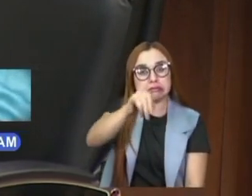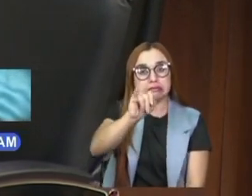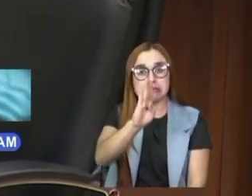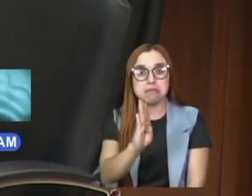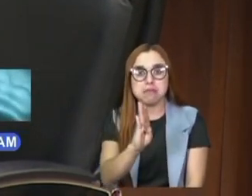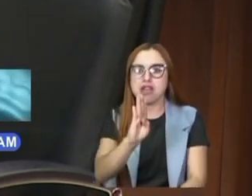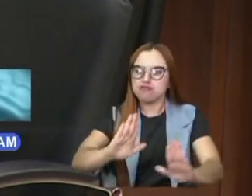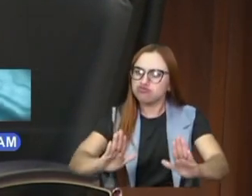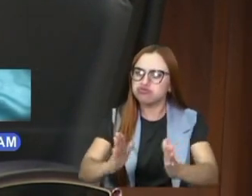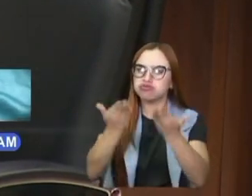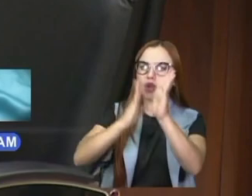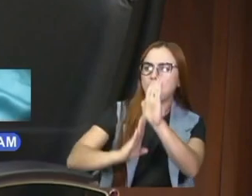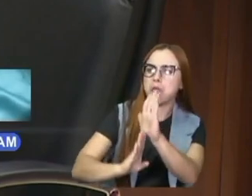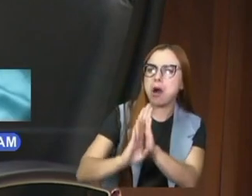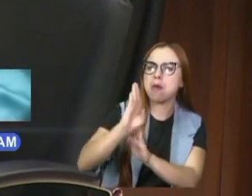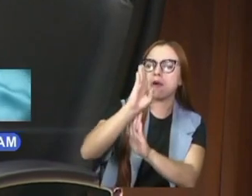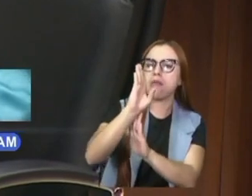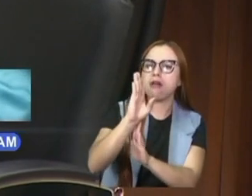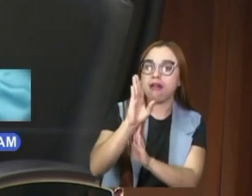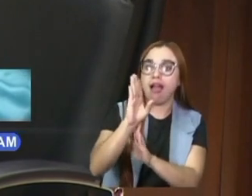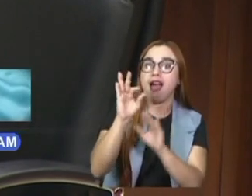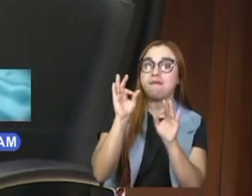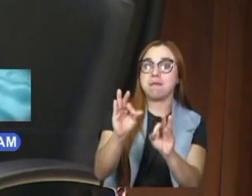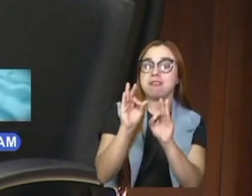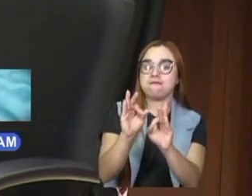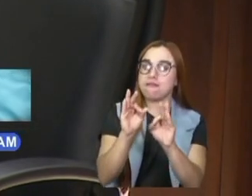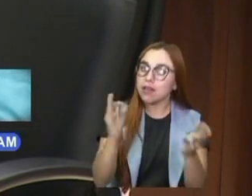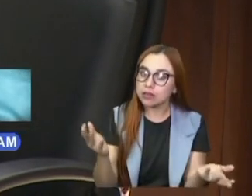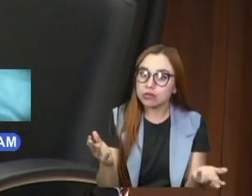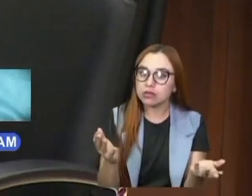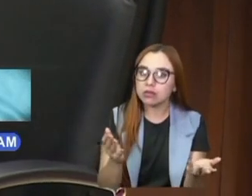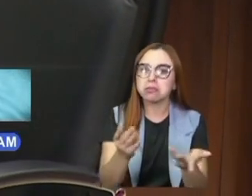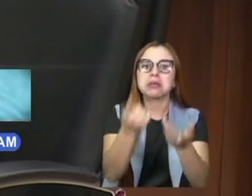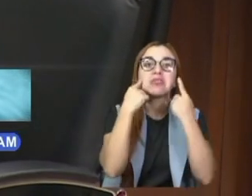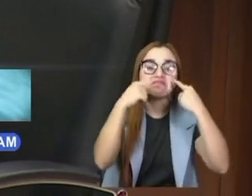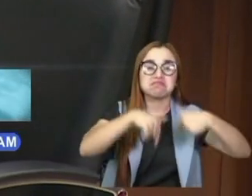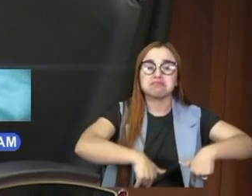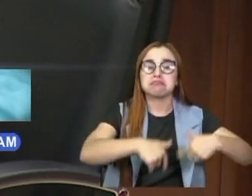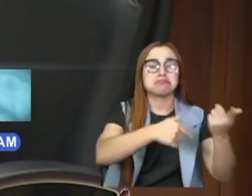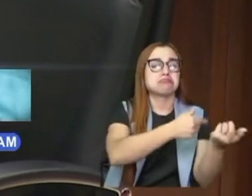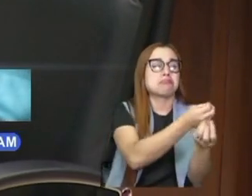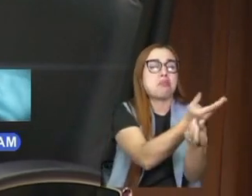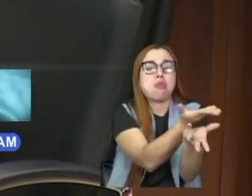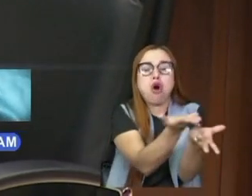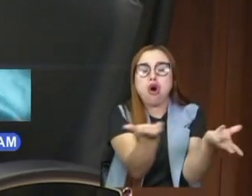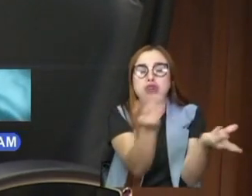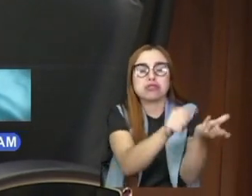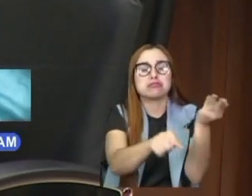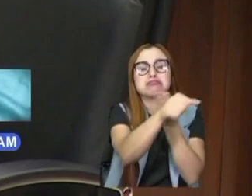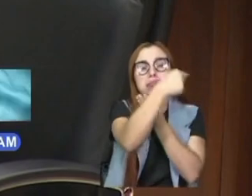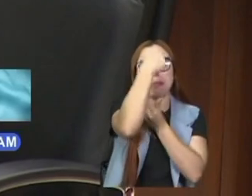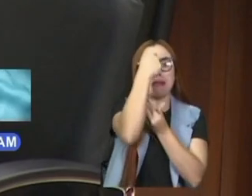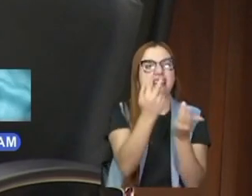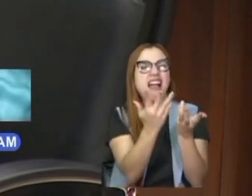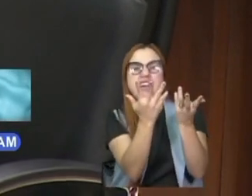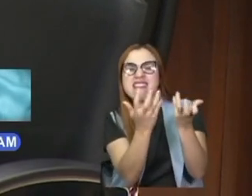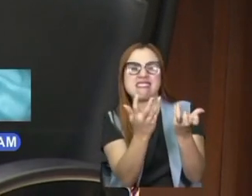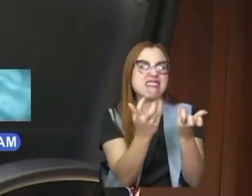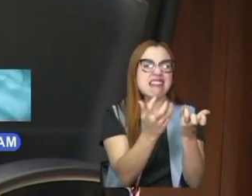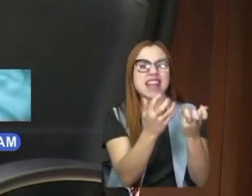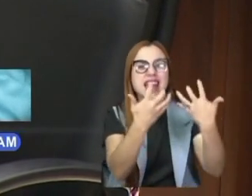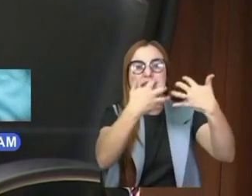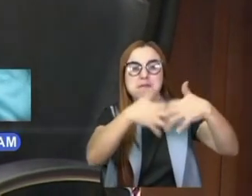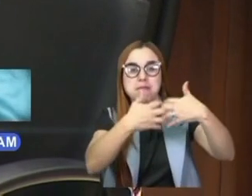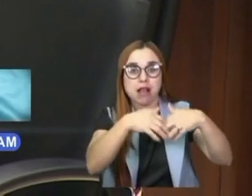contratación directa para carnavales a empresas que ni siquiera pueden operar, así cómo va